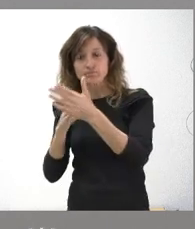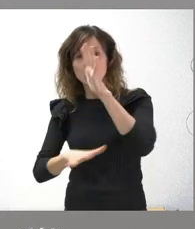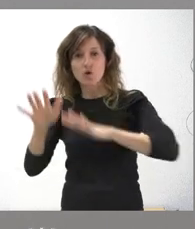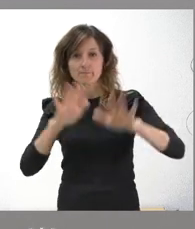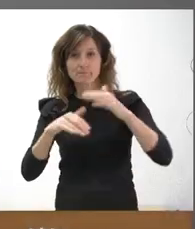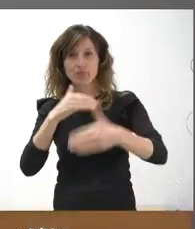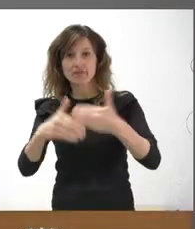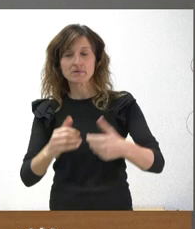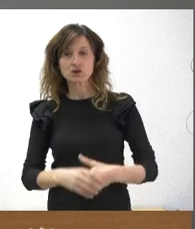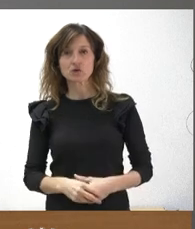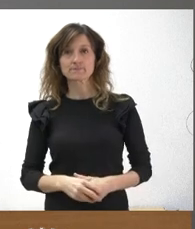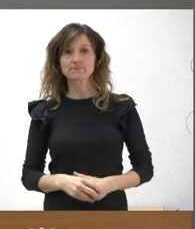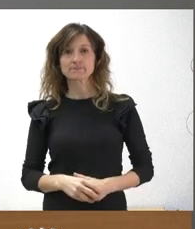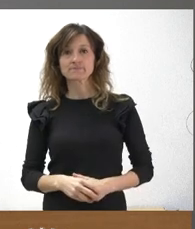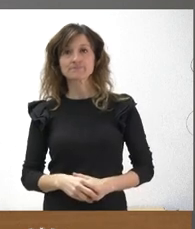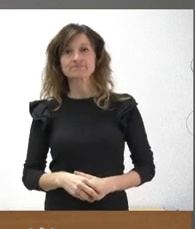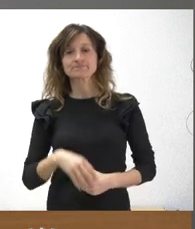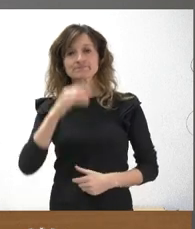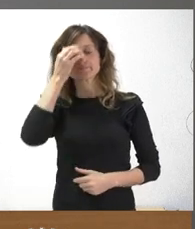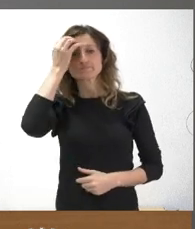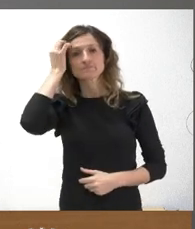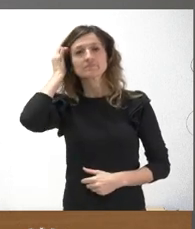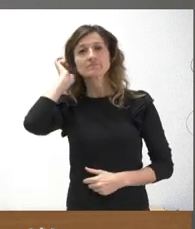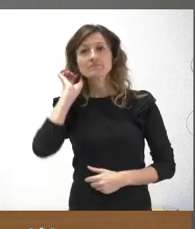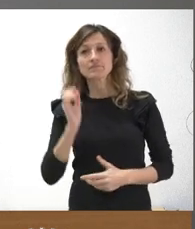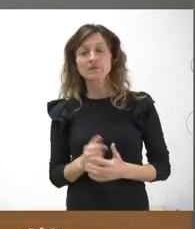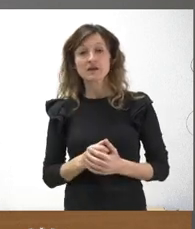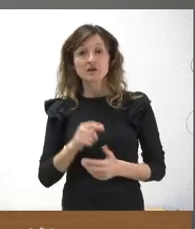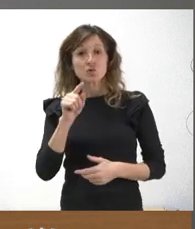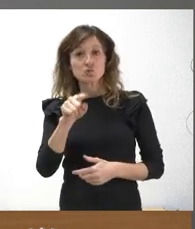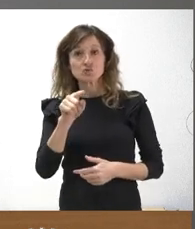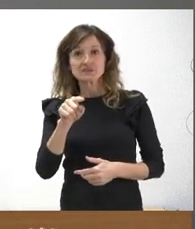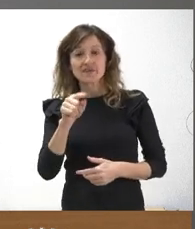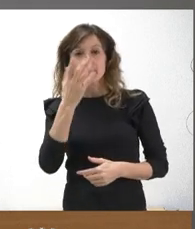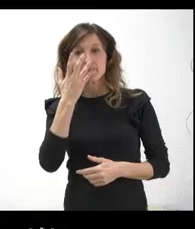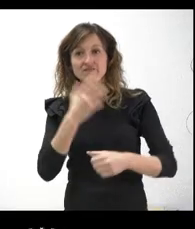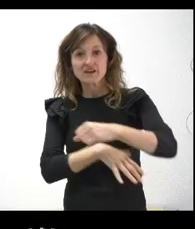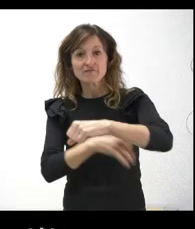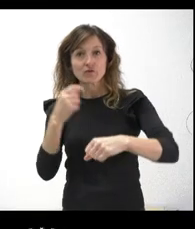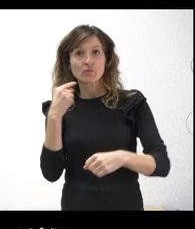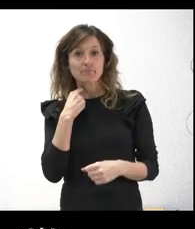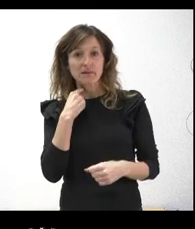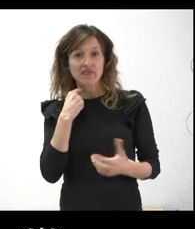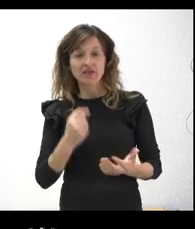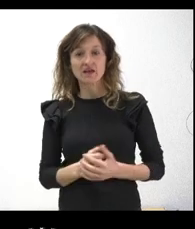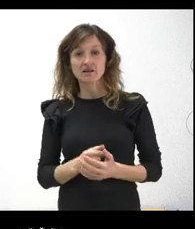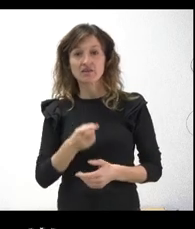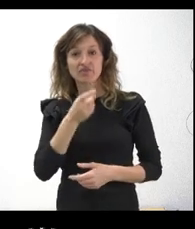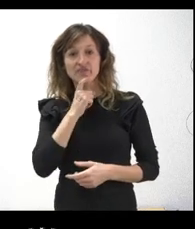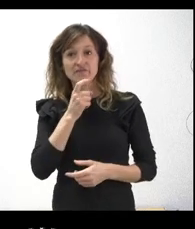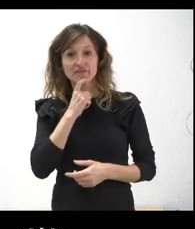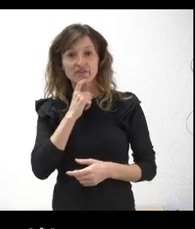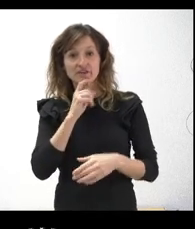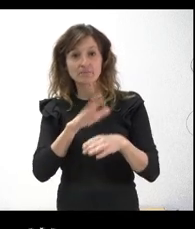del procedimiento Vale entonces eh entiendo que Ustedes prefieren perder Los fondos porque como son difíciles